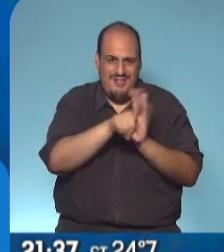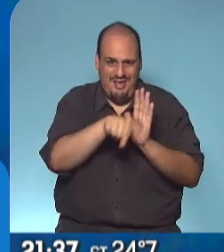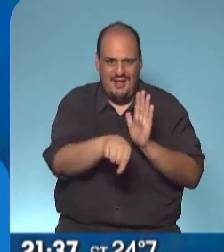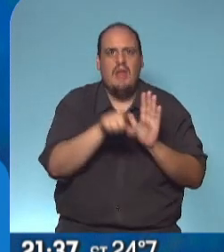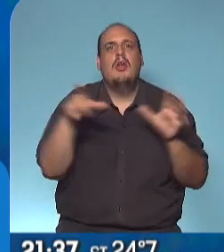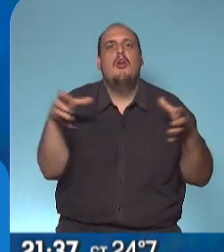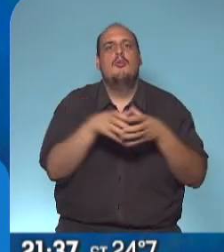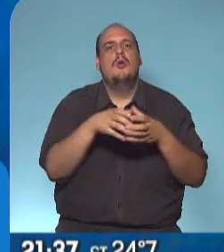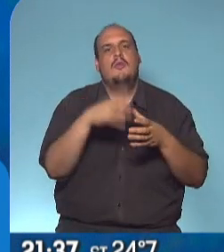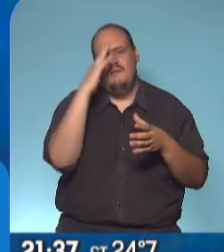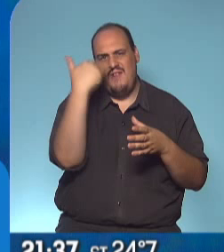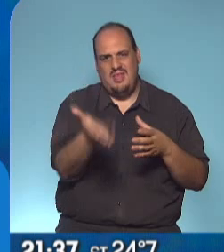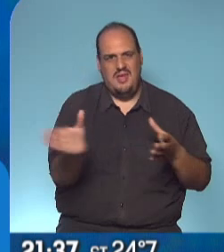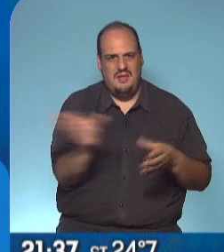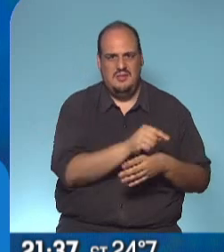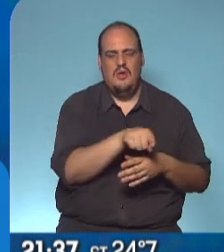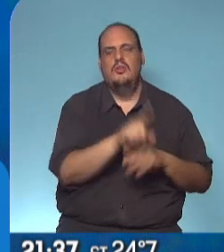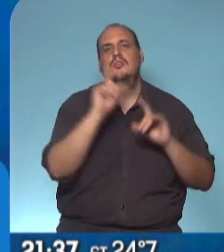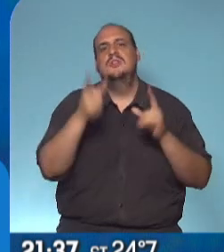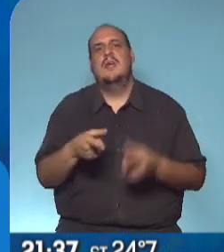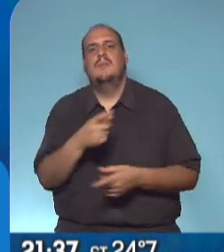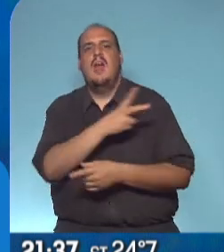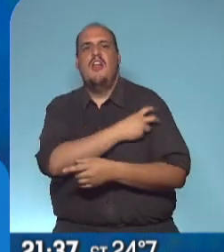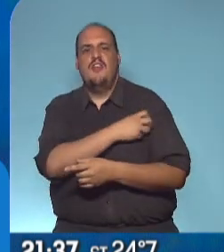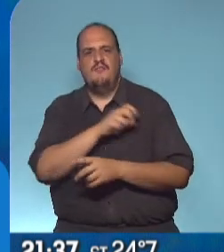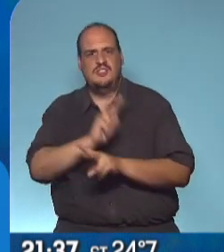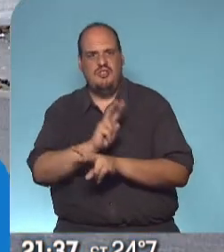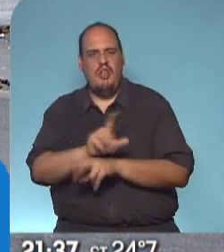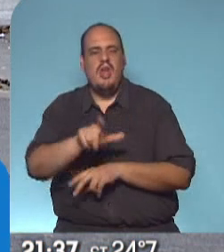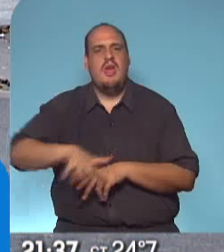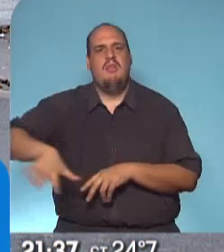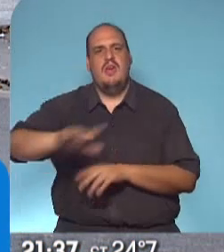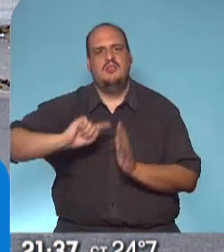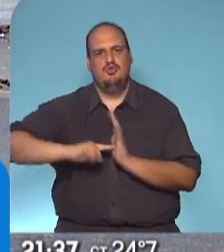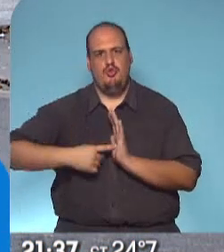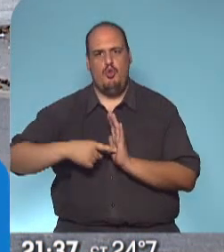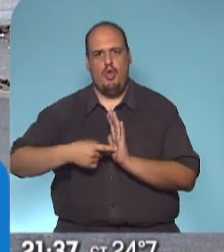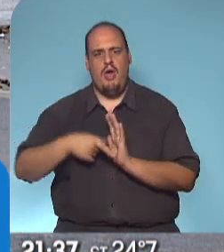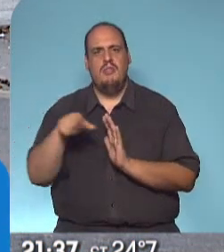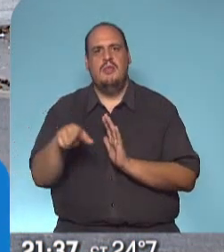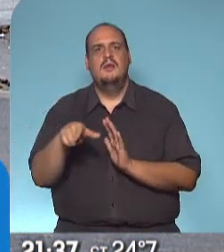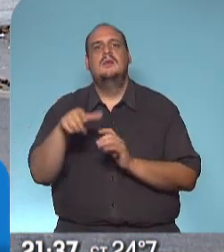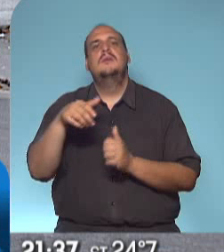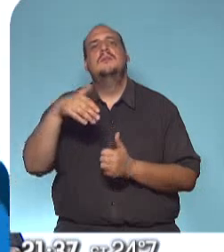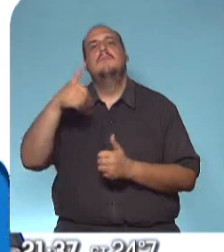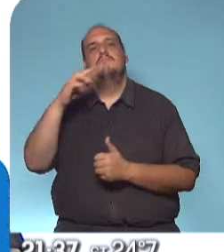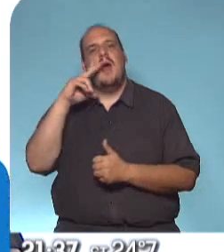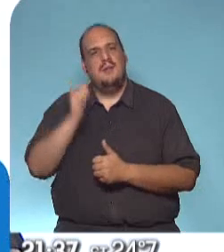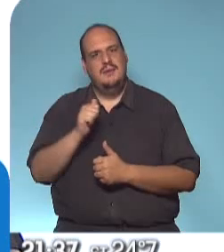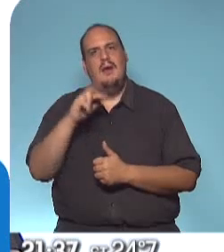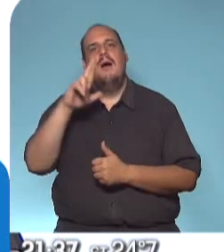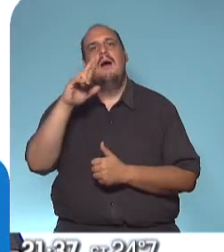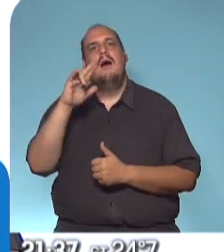acercaron y la Defensoría de la Ciudad de Buenos Aires en la figura de María Rashid. Con María